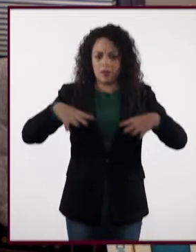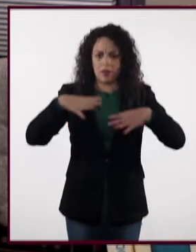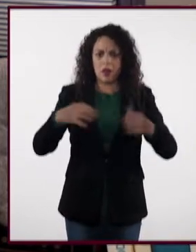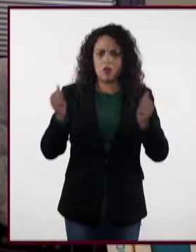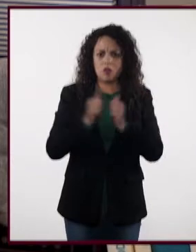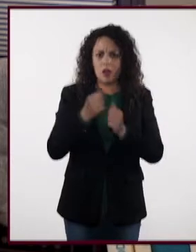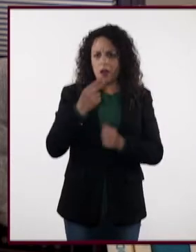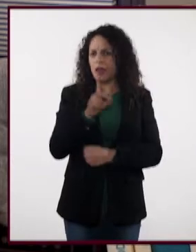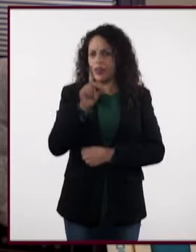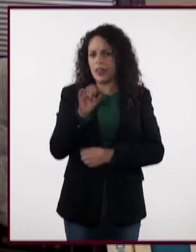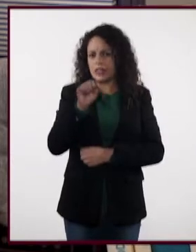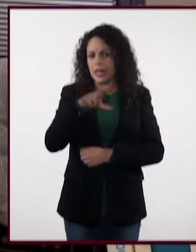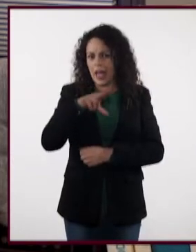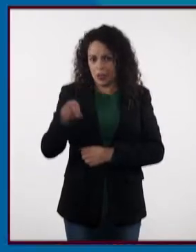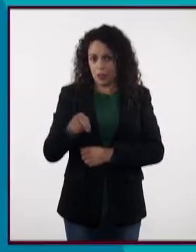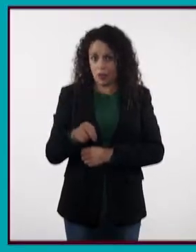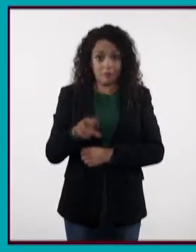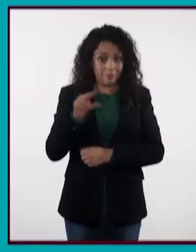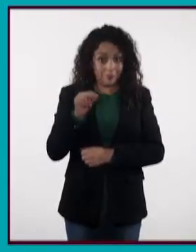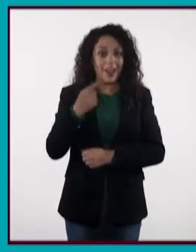diseños? ¡Vamos a jugar!